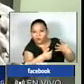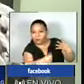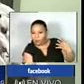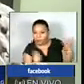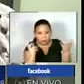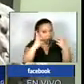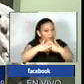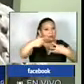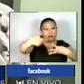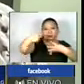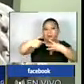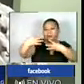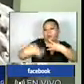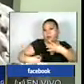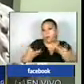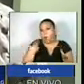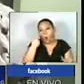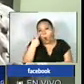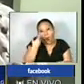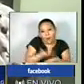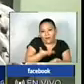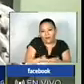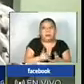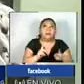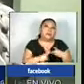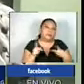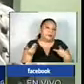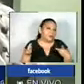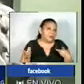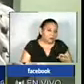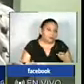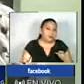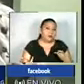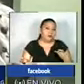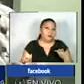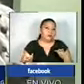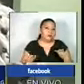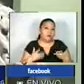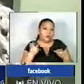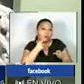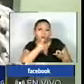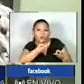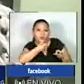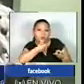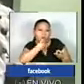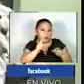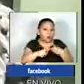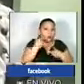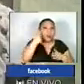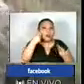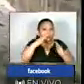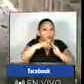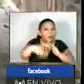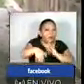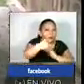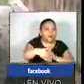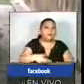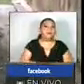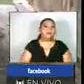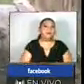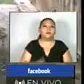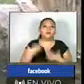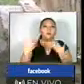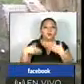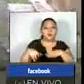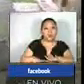con todos los requisitos por falta de evidencias, por falta de datos, de direcciones, de teléfono. Con más de